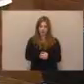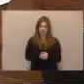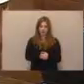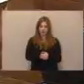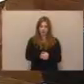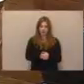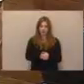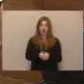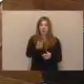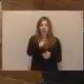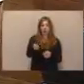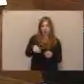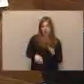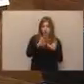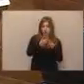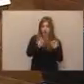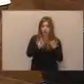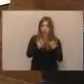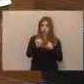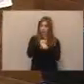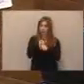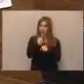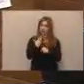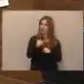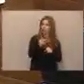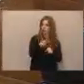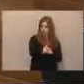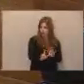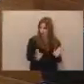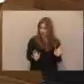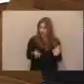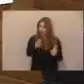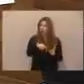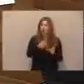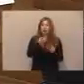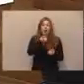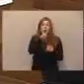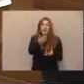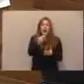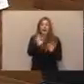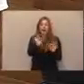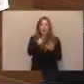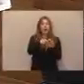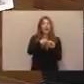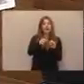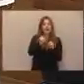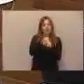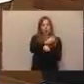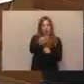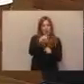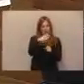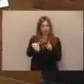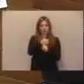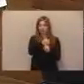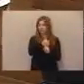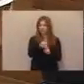Estos profesionales no rechazaron empleo. A estos profesionales no les llegó una comunicación de empleo, de tal forma que, de esta